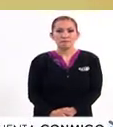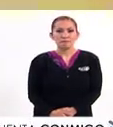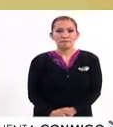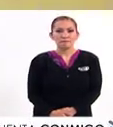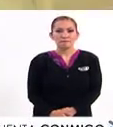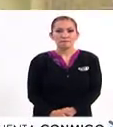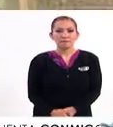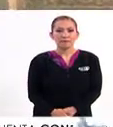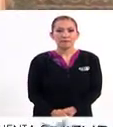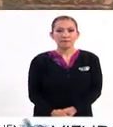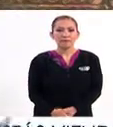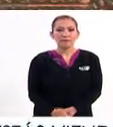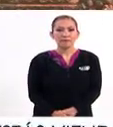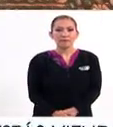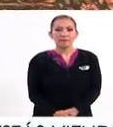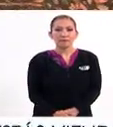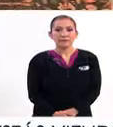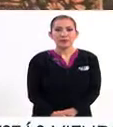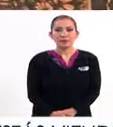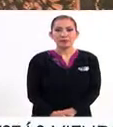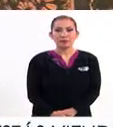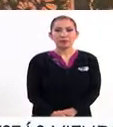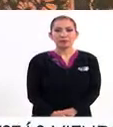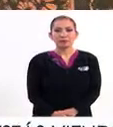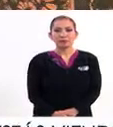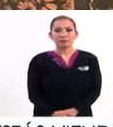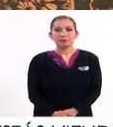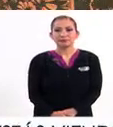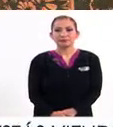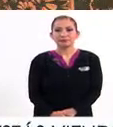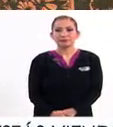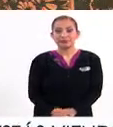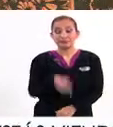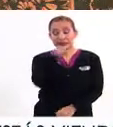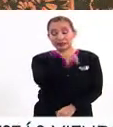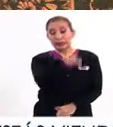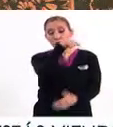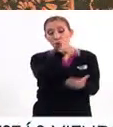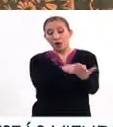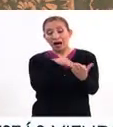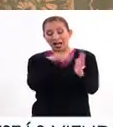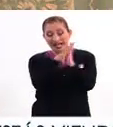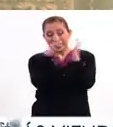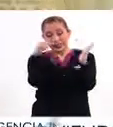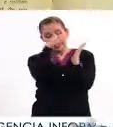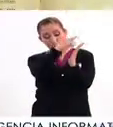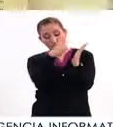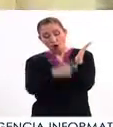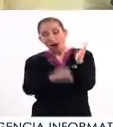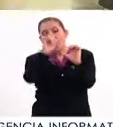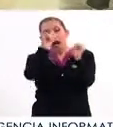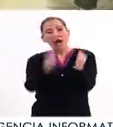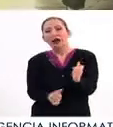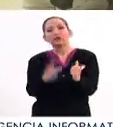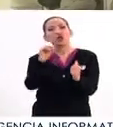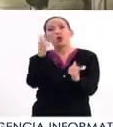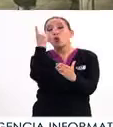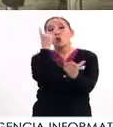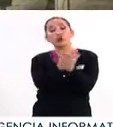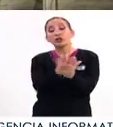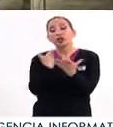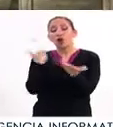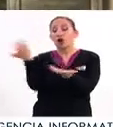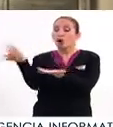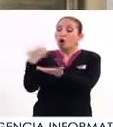Las piezas expuestas en este libro demuestran que el arte no se limita a lienzos u objetos artísticos, sino que se extiende a la creación